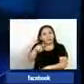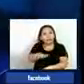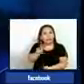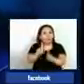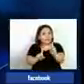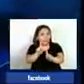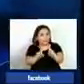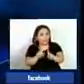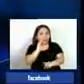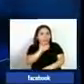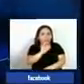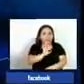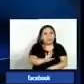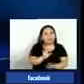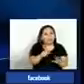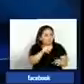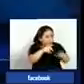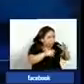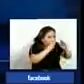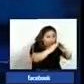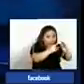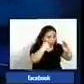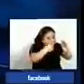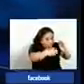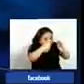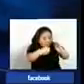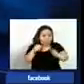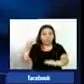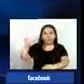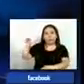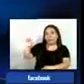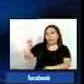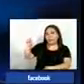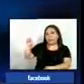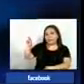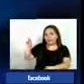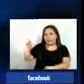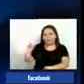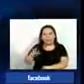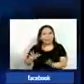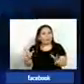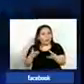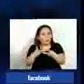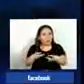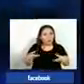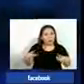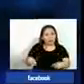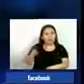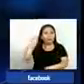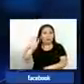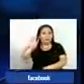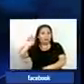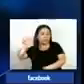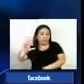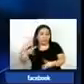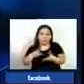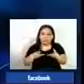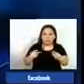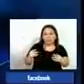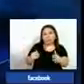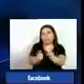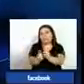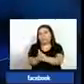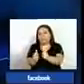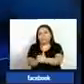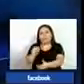Según las autoridades, con el operativo denominado Western Normandy se resuelven 43 casos y 147 delitos.